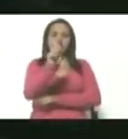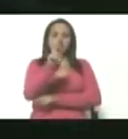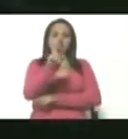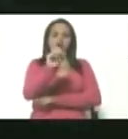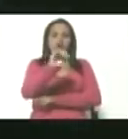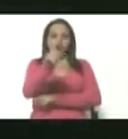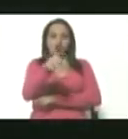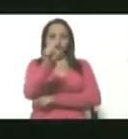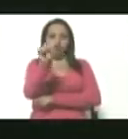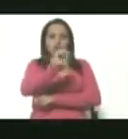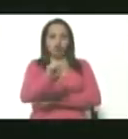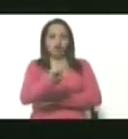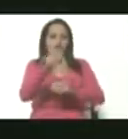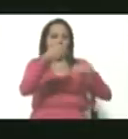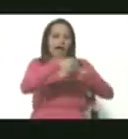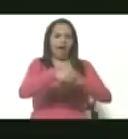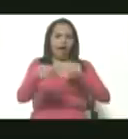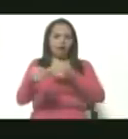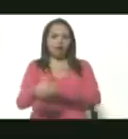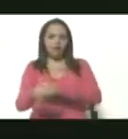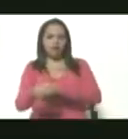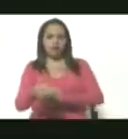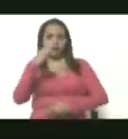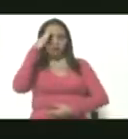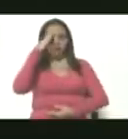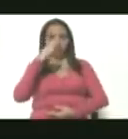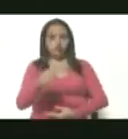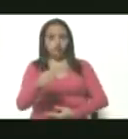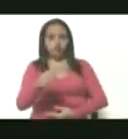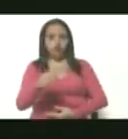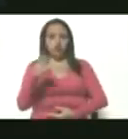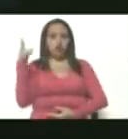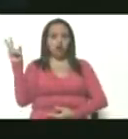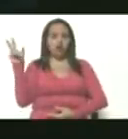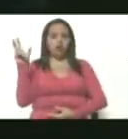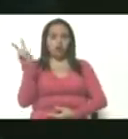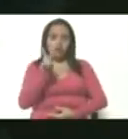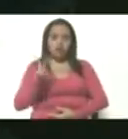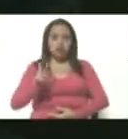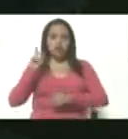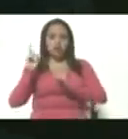Operaciones conjuntas con oficiales colombianos y oficiales venezolanos.